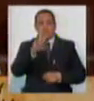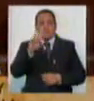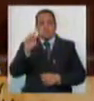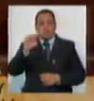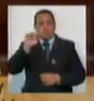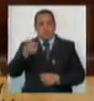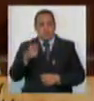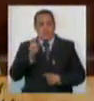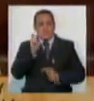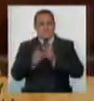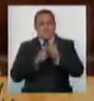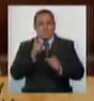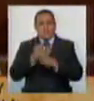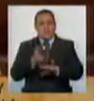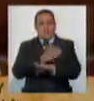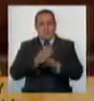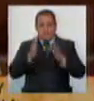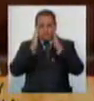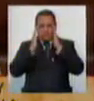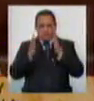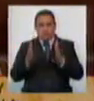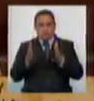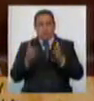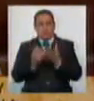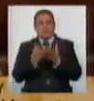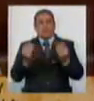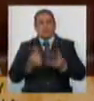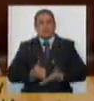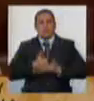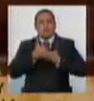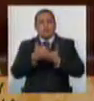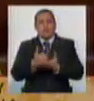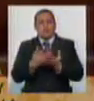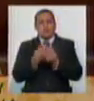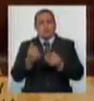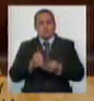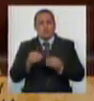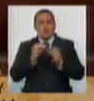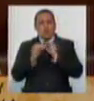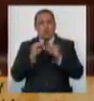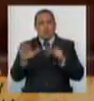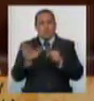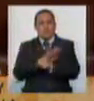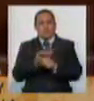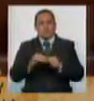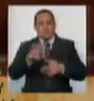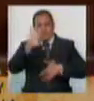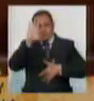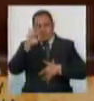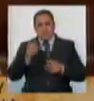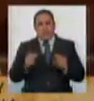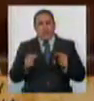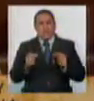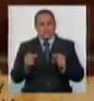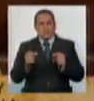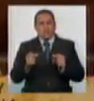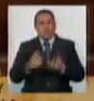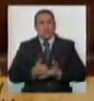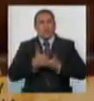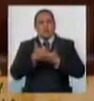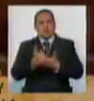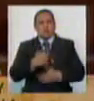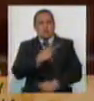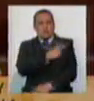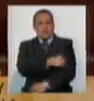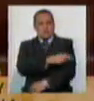122.000 personas fueron diagnosticadas y recibieron tratamiento completo contra el cáncer, con sus gastos de